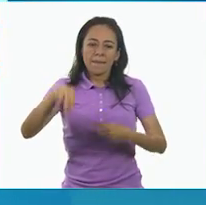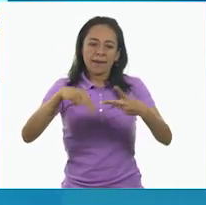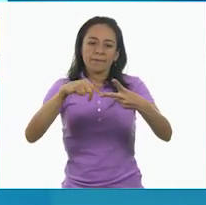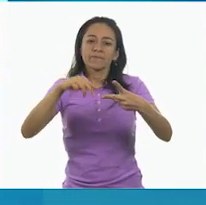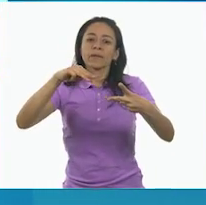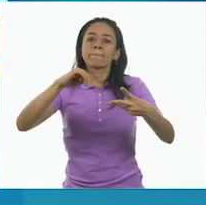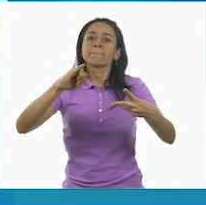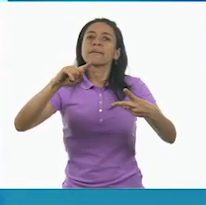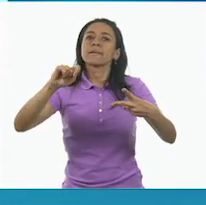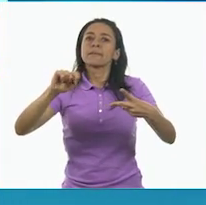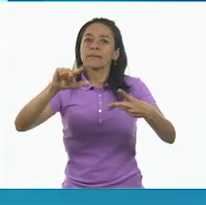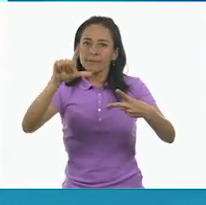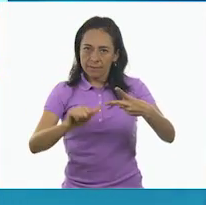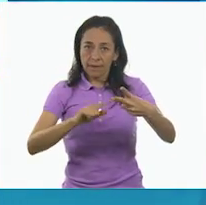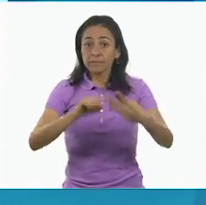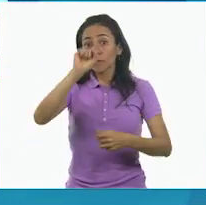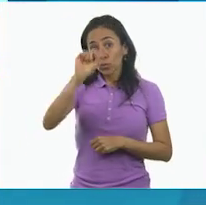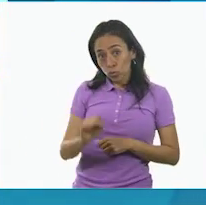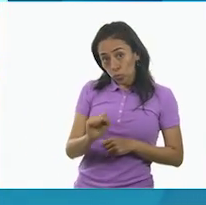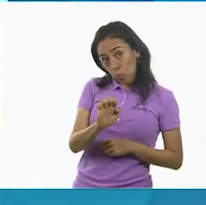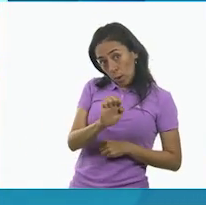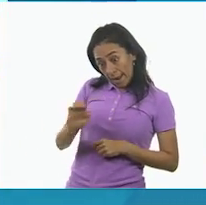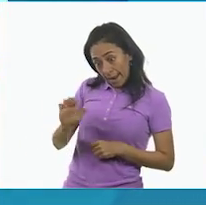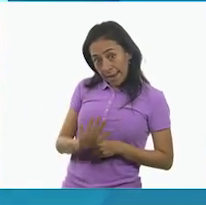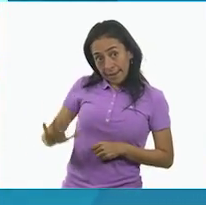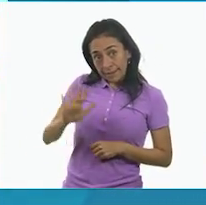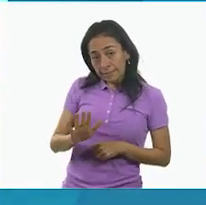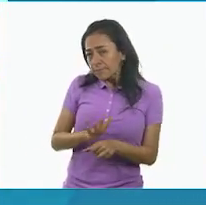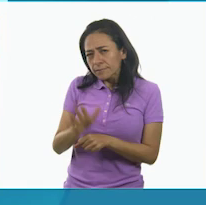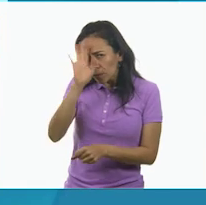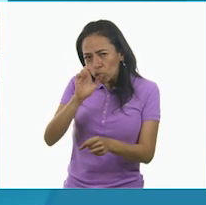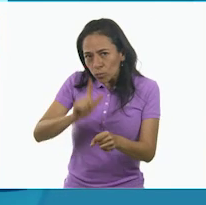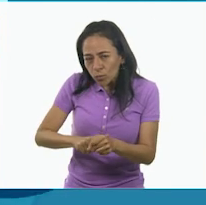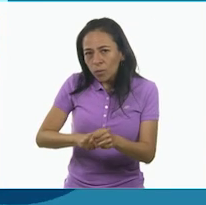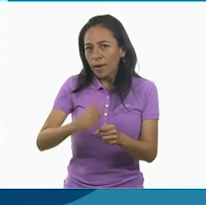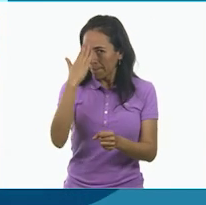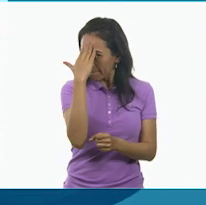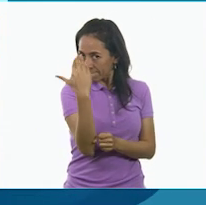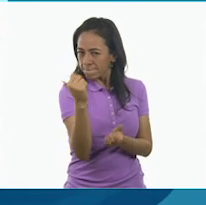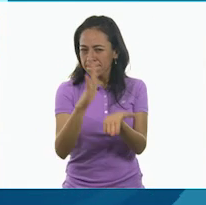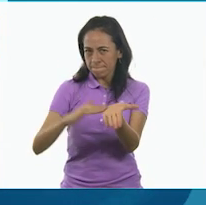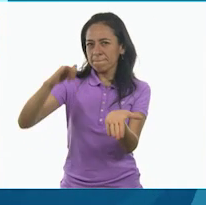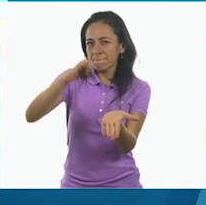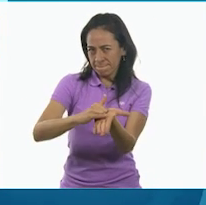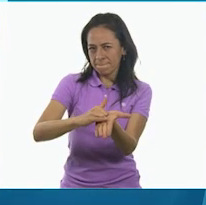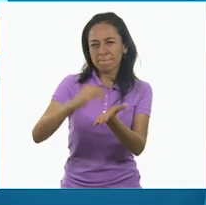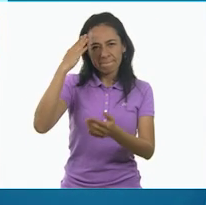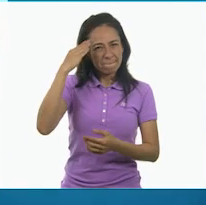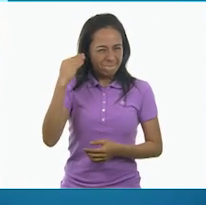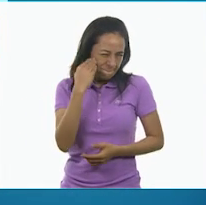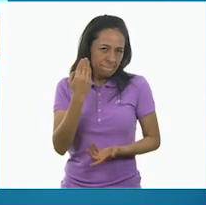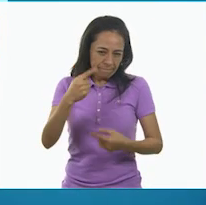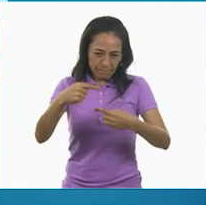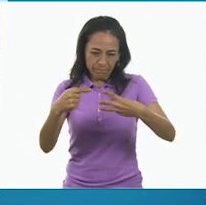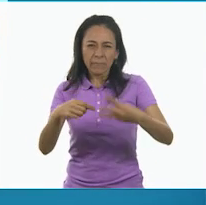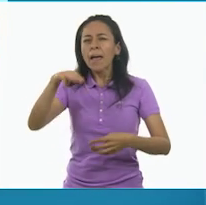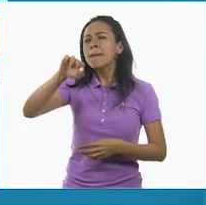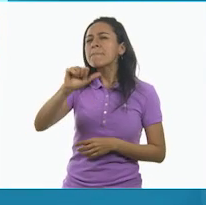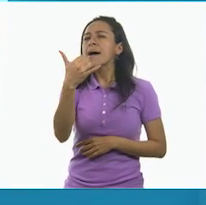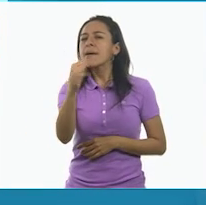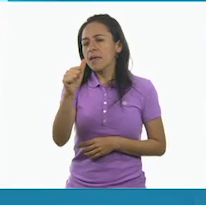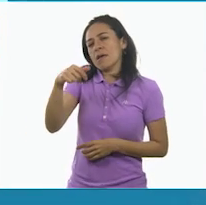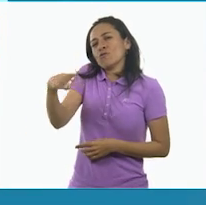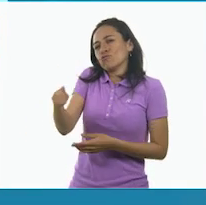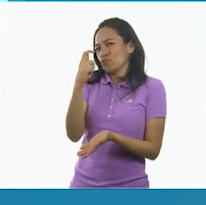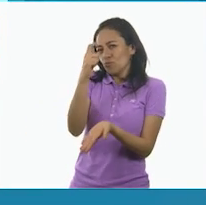Área sureste. A esta zona pertenece la cultura maya, notable por su desarrollo en su sistema de escritura